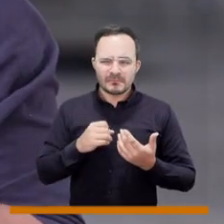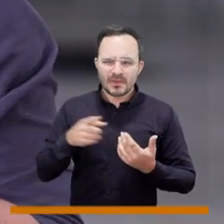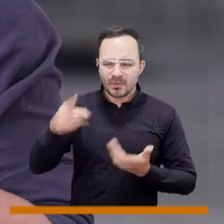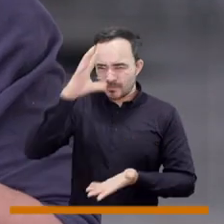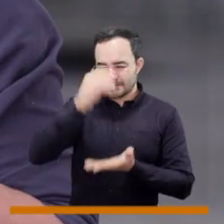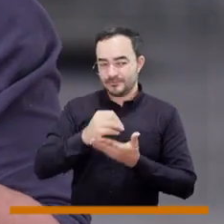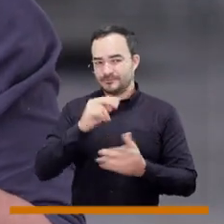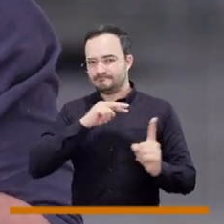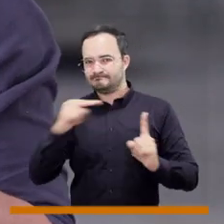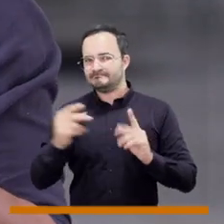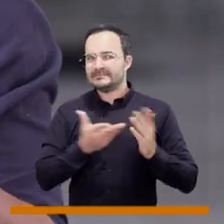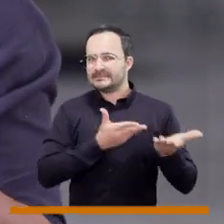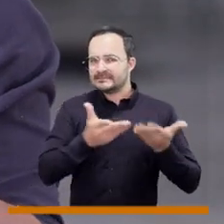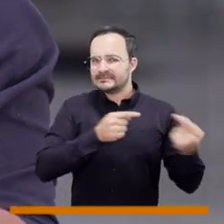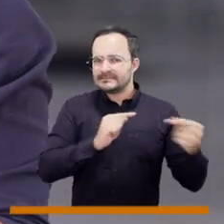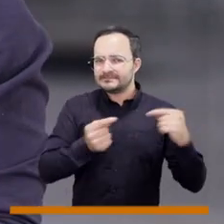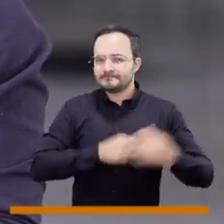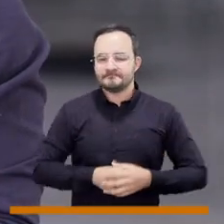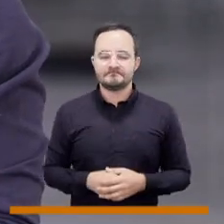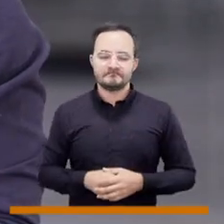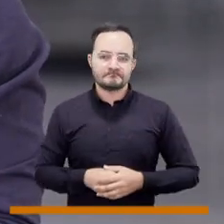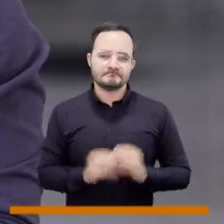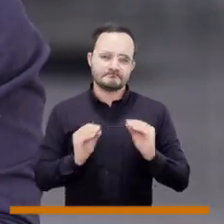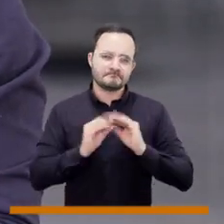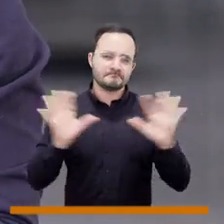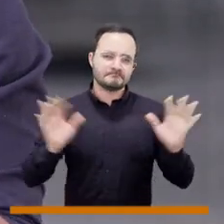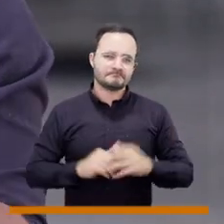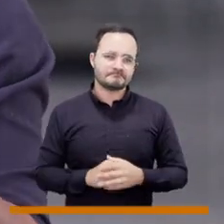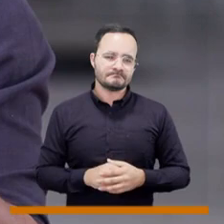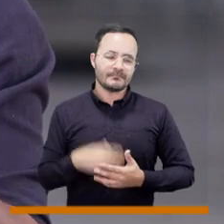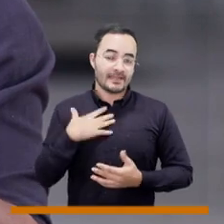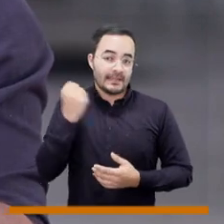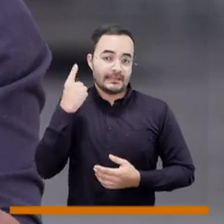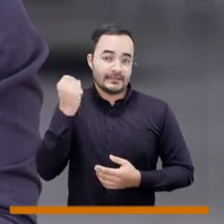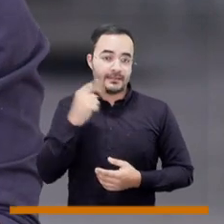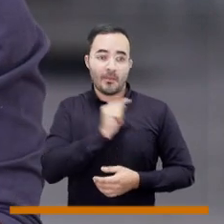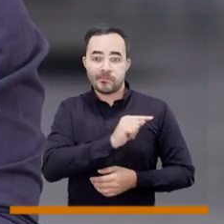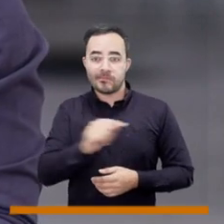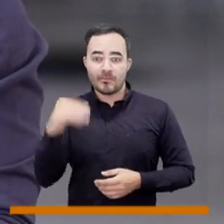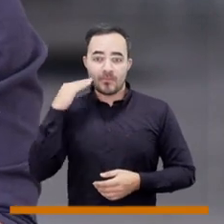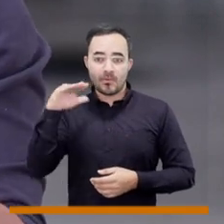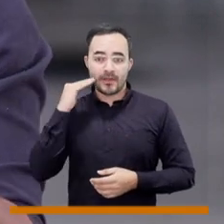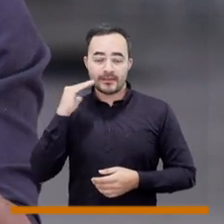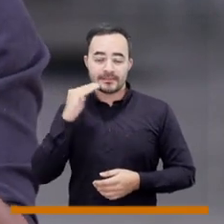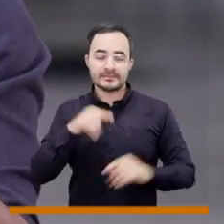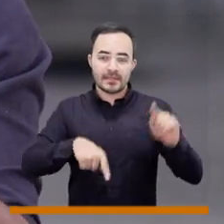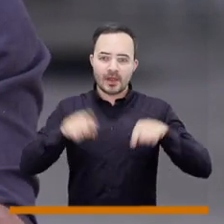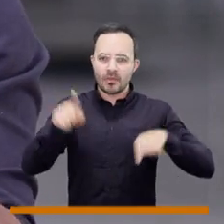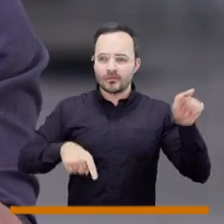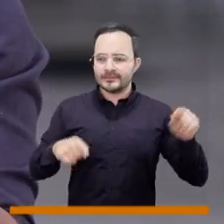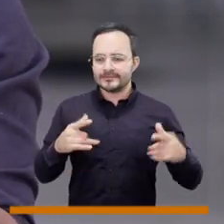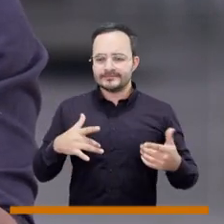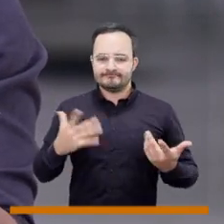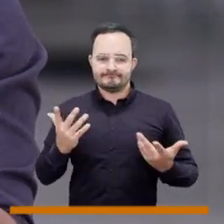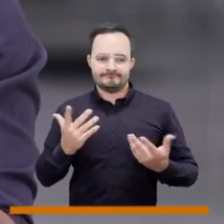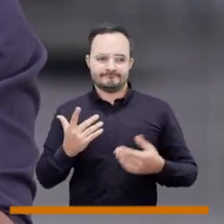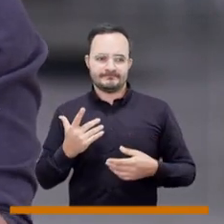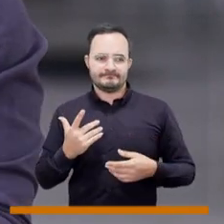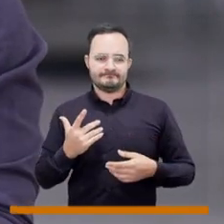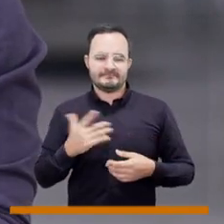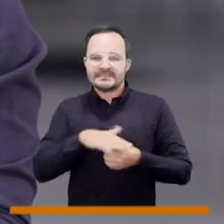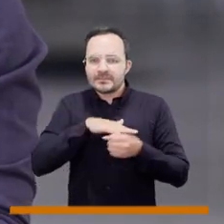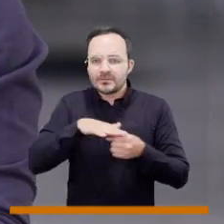nosotros entendemos que hay unas, digamos, unos momentos donde estas mujeres pueden